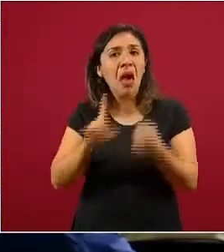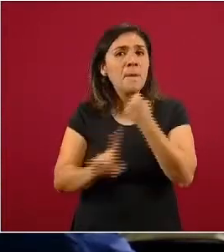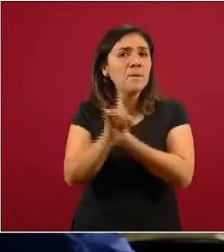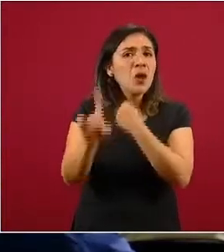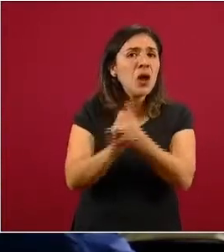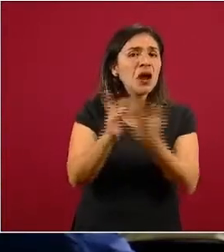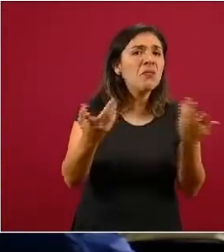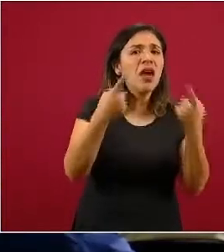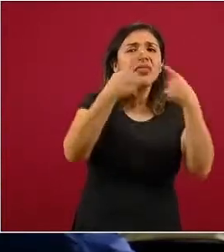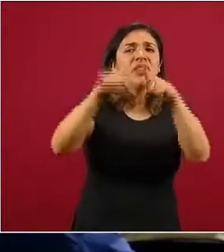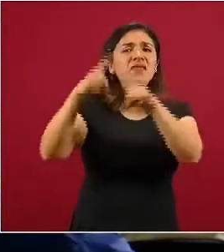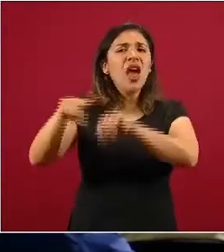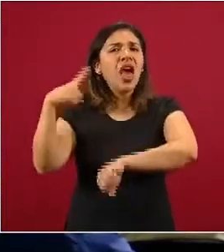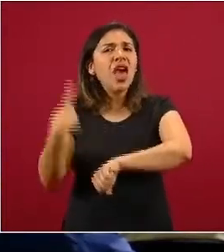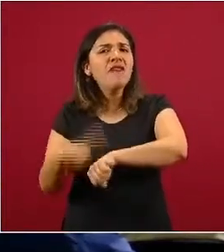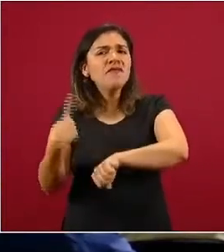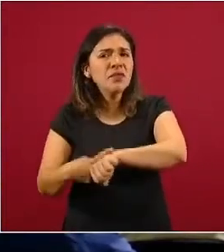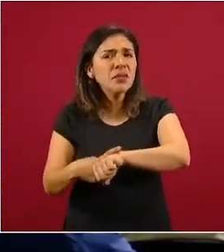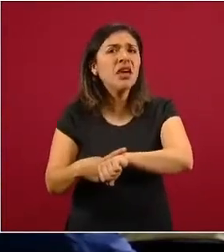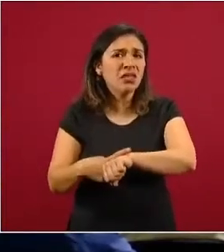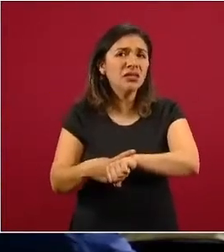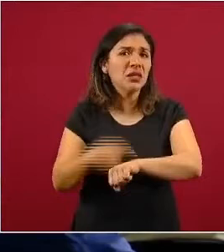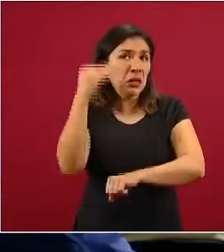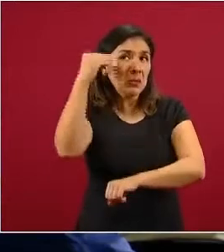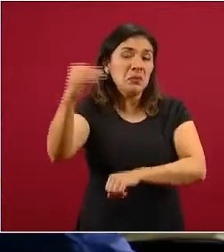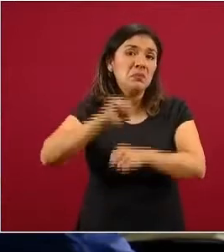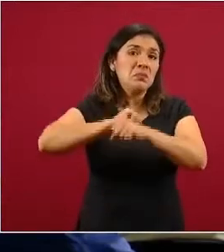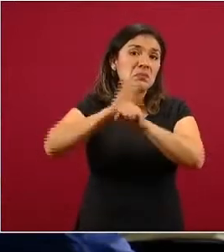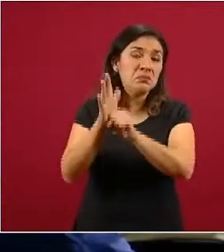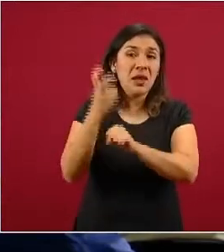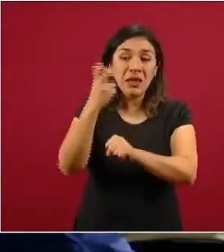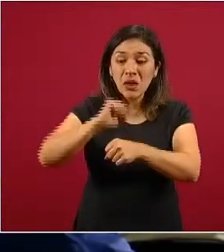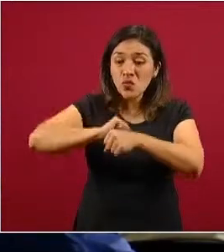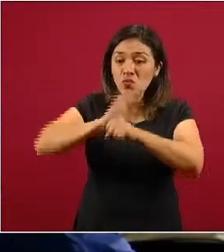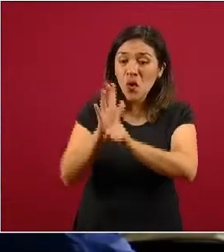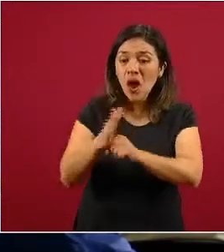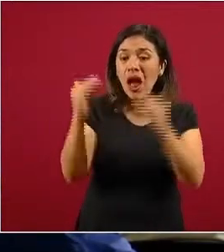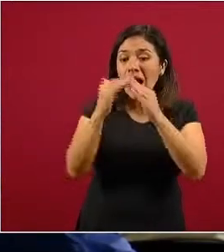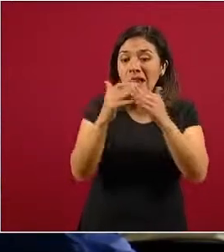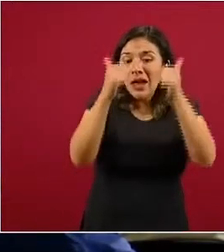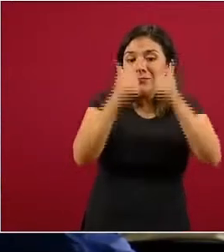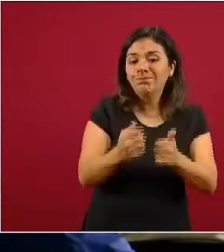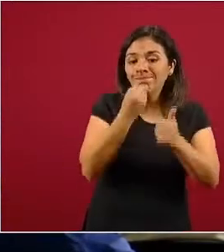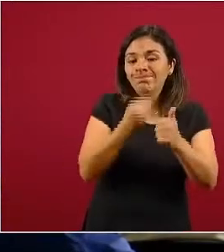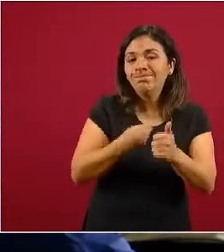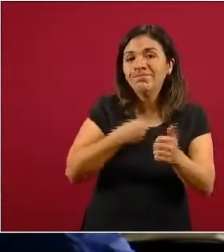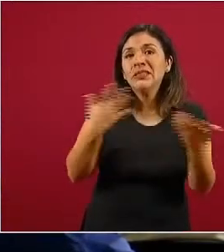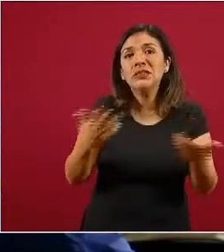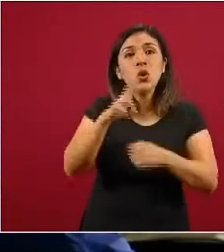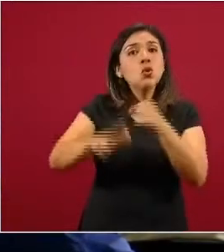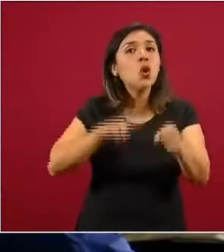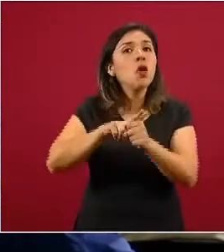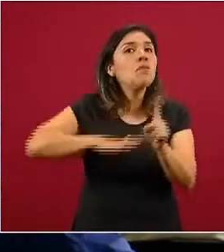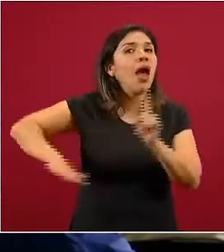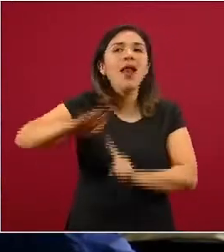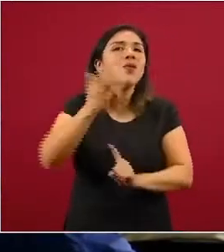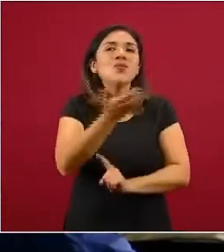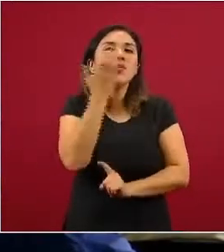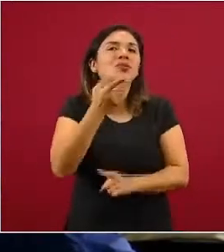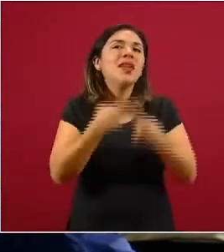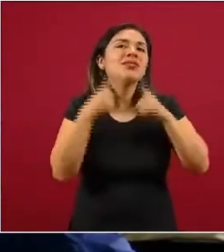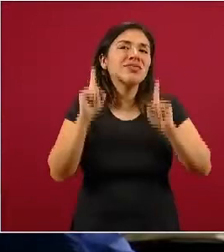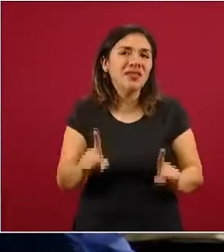porcentaje adicional de lo esperado es lo que estamos observando? Lo que es muy importante también para que entiendan